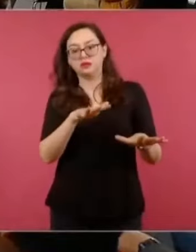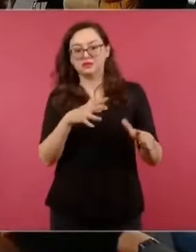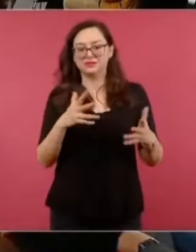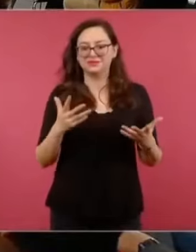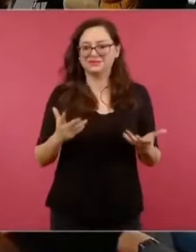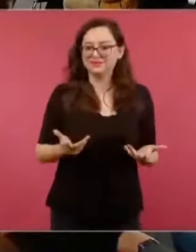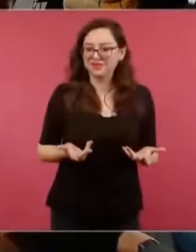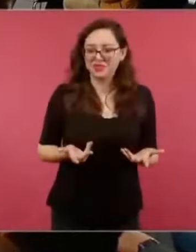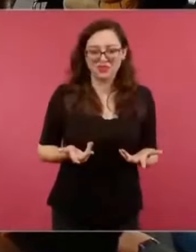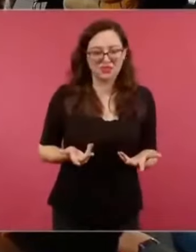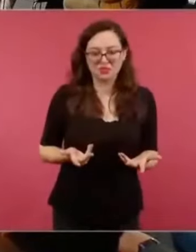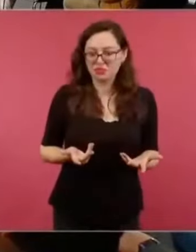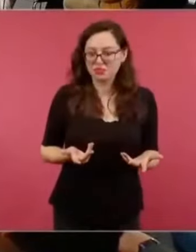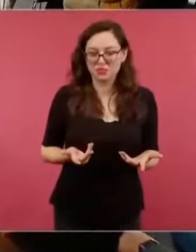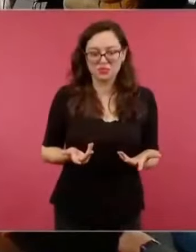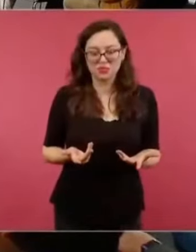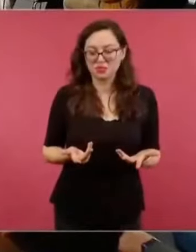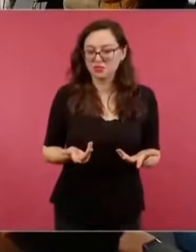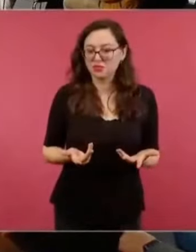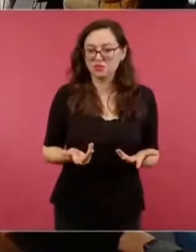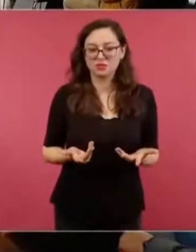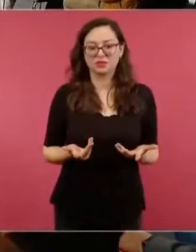periodistas,